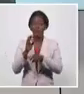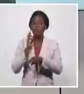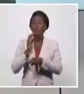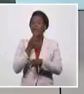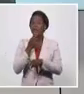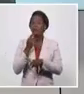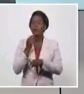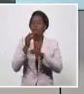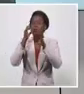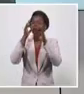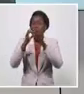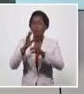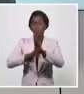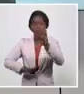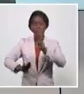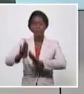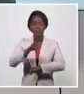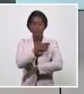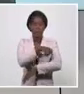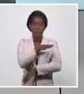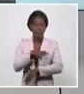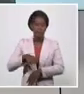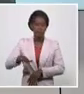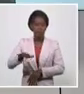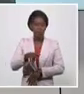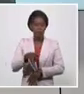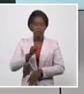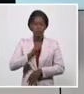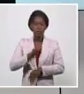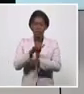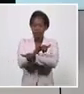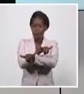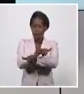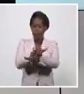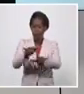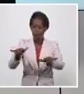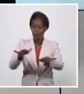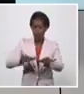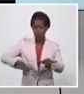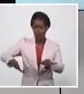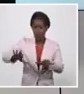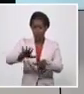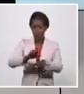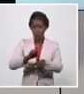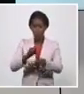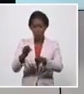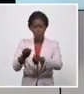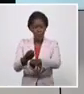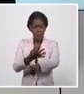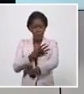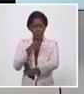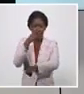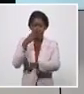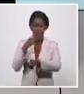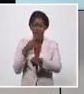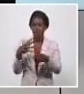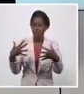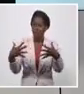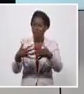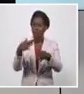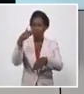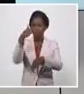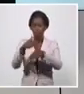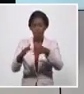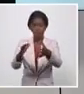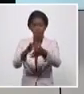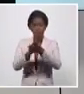por la unidad de nuestra gente, salvando las diferencias de pensamiento. Y quiere también nuestro comentario dejar claro que no es